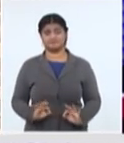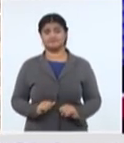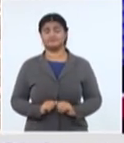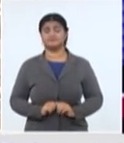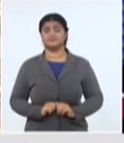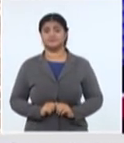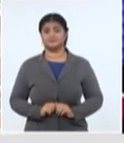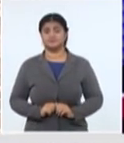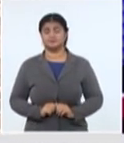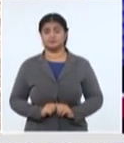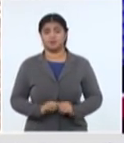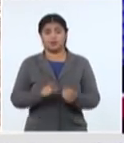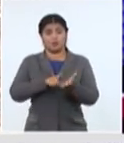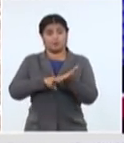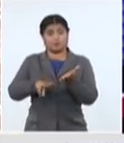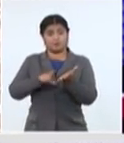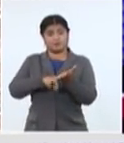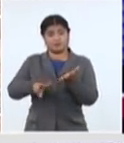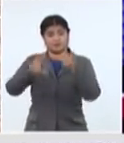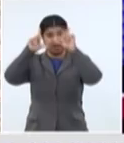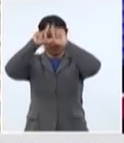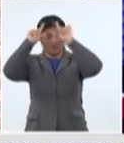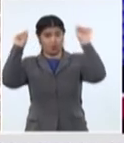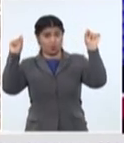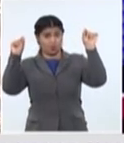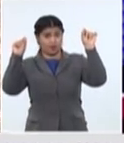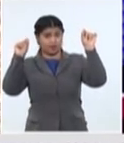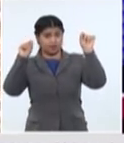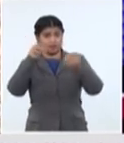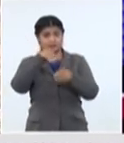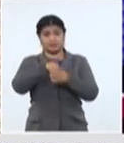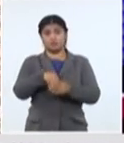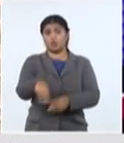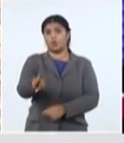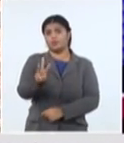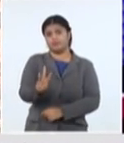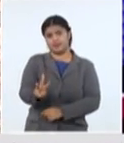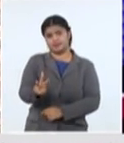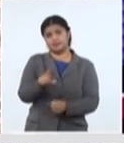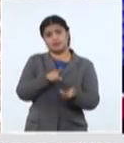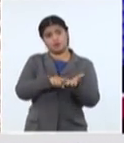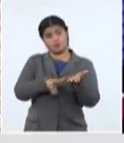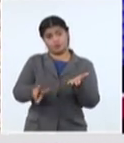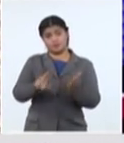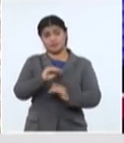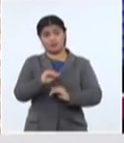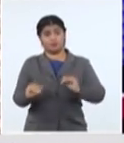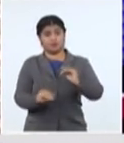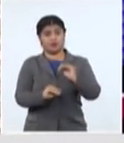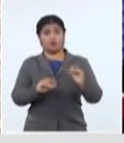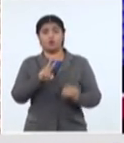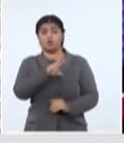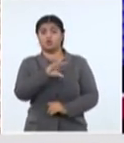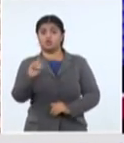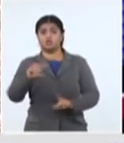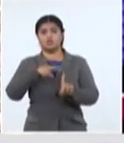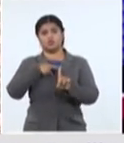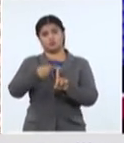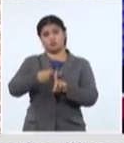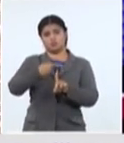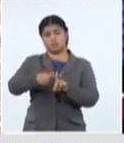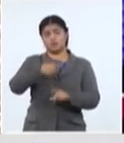3 provincias cubanas hoy con 3 dígitos, pero por debajo de los 200 confirmados. En primer lugar, Santi